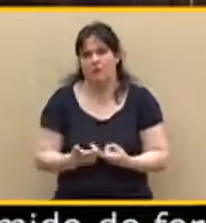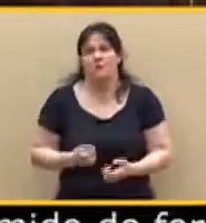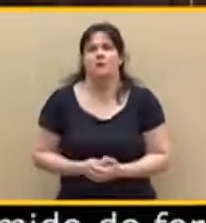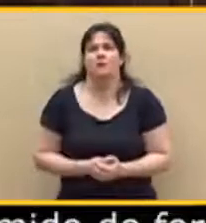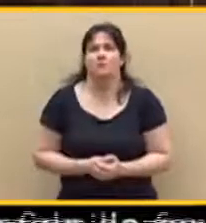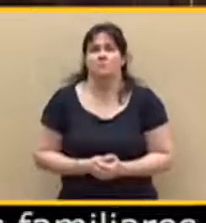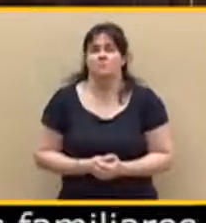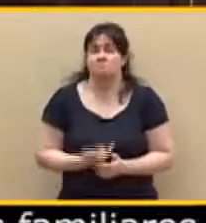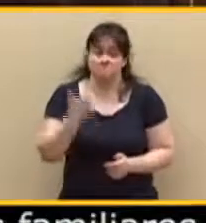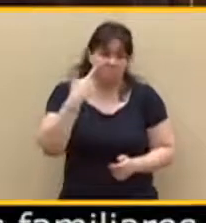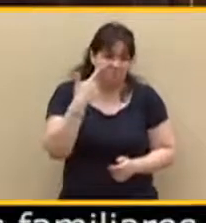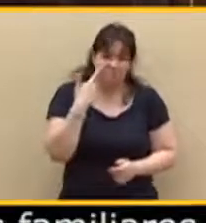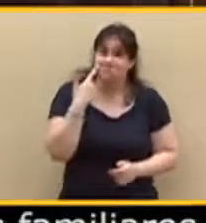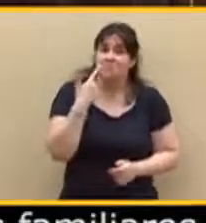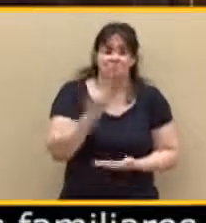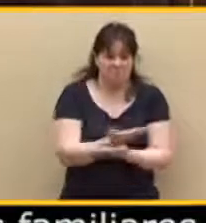miren, señorías,